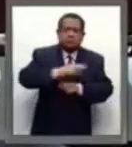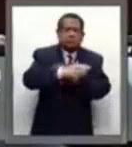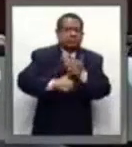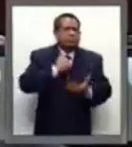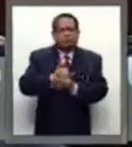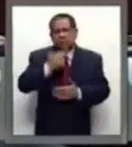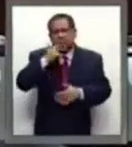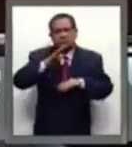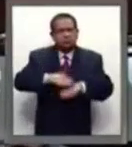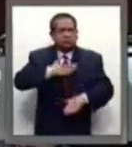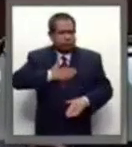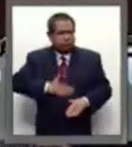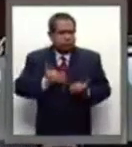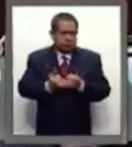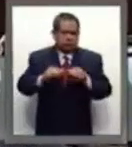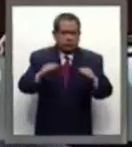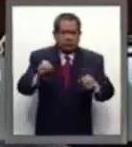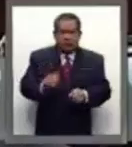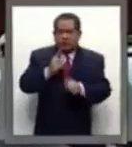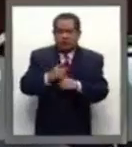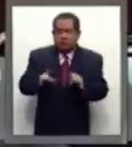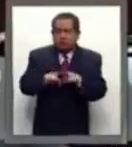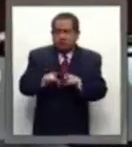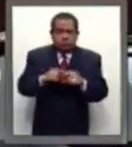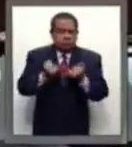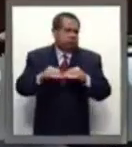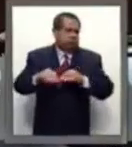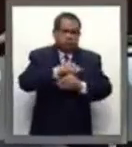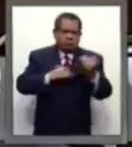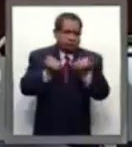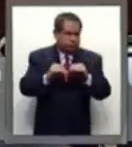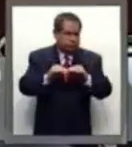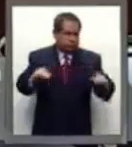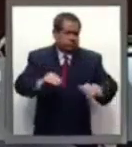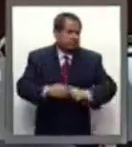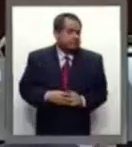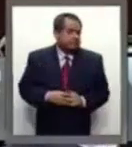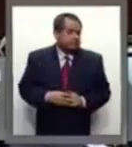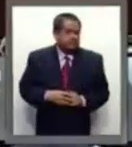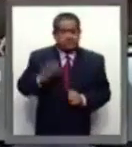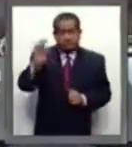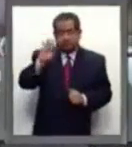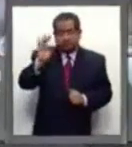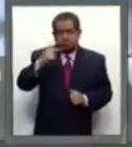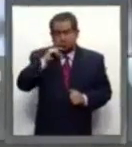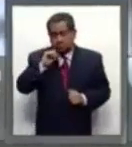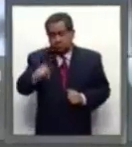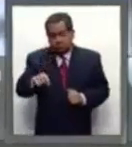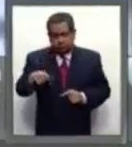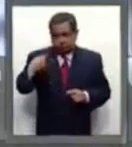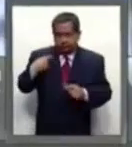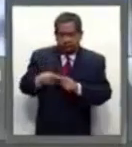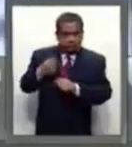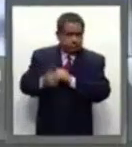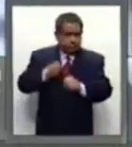justa y equitativa y con las mismas condiciones y oportunidades para todos los mexicanos. Si bien en estos años se han